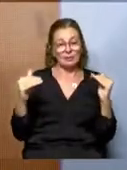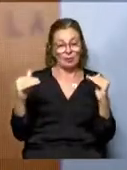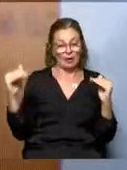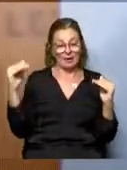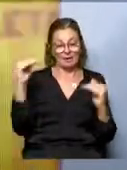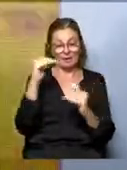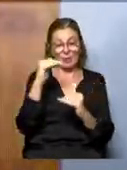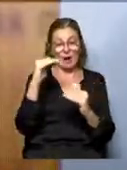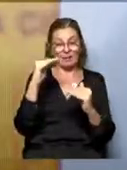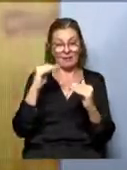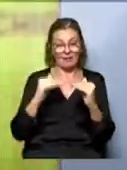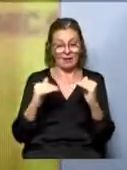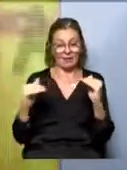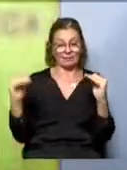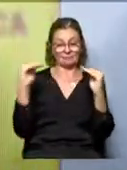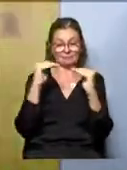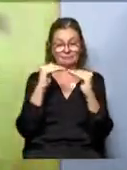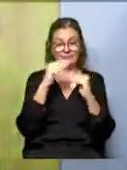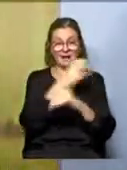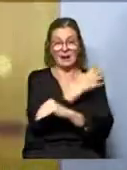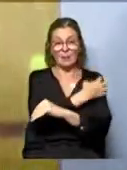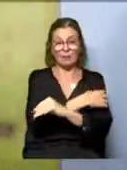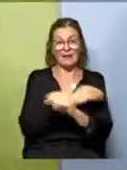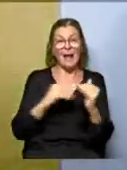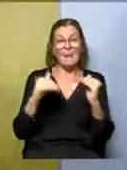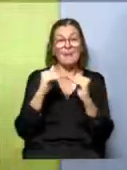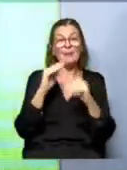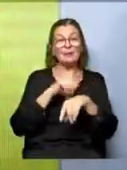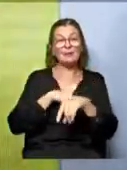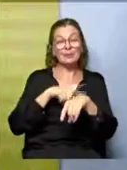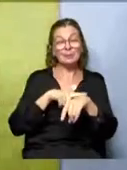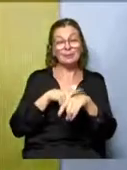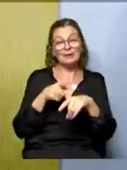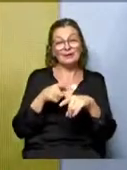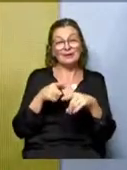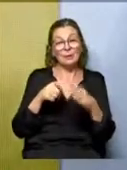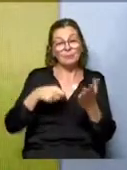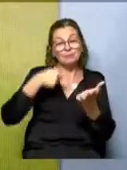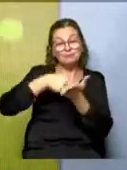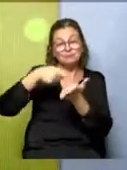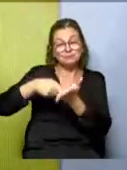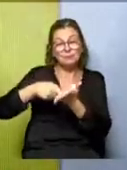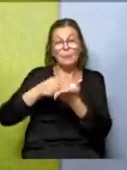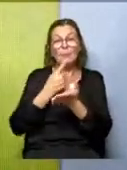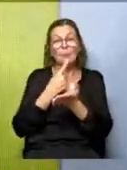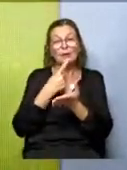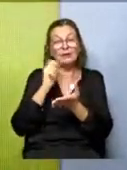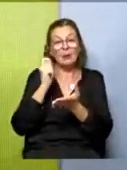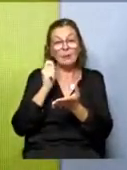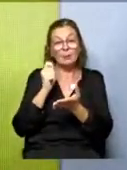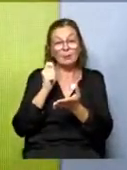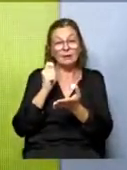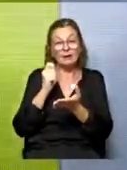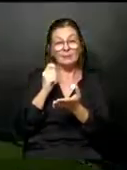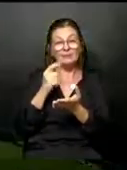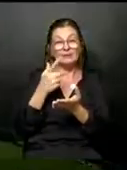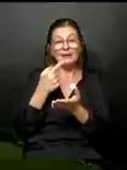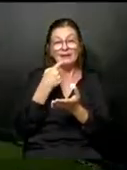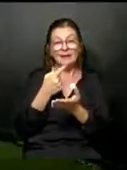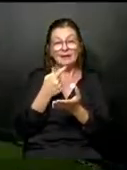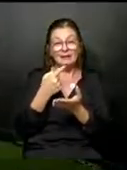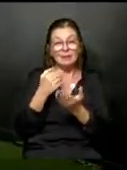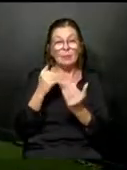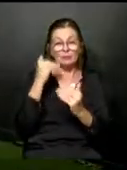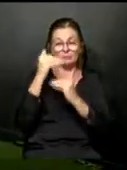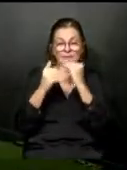caía al tiempo que la pobreza caía. Este esquema, financiar políticas públicas agresivas en el mejor sentido del término, ¿no?, como muy